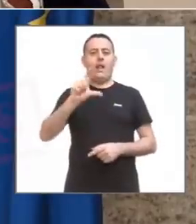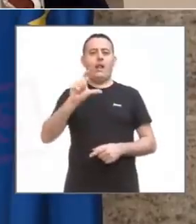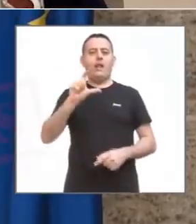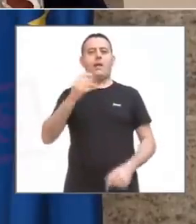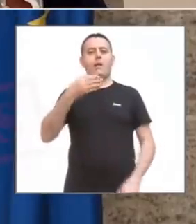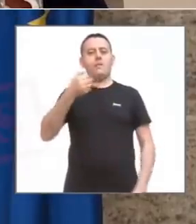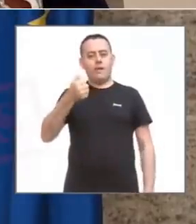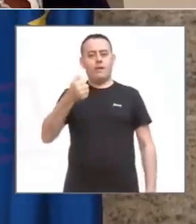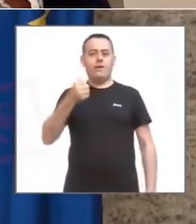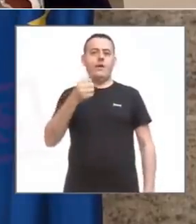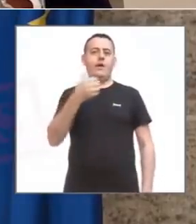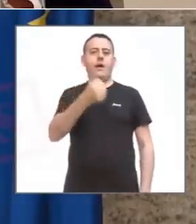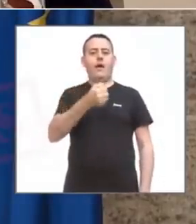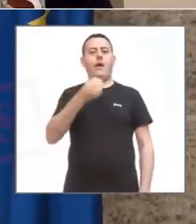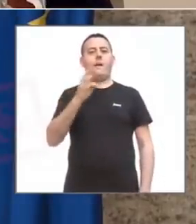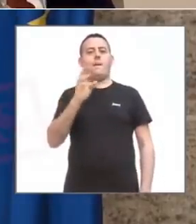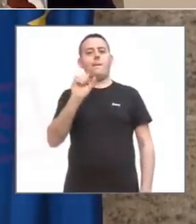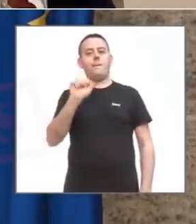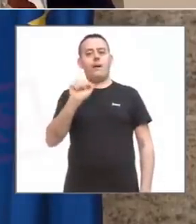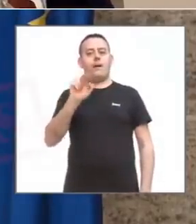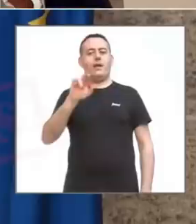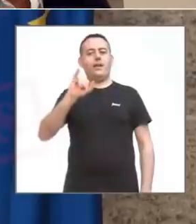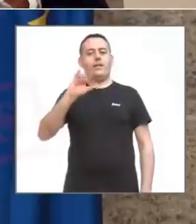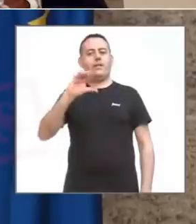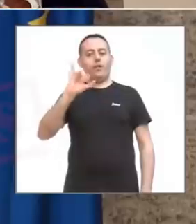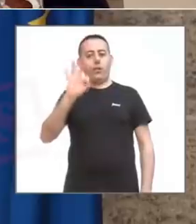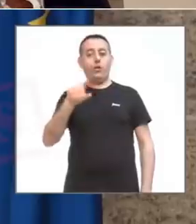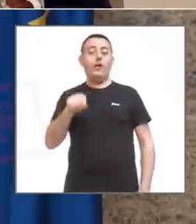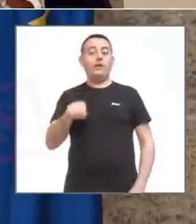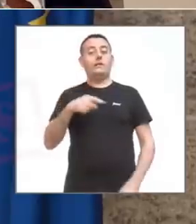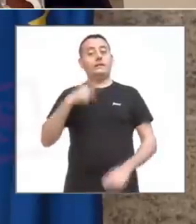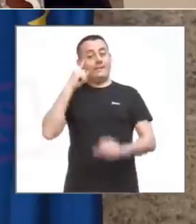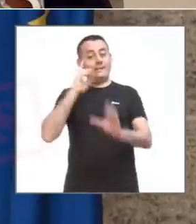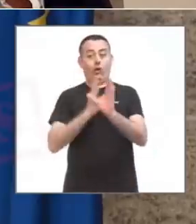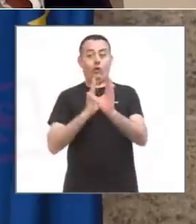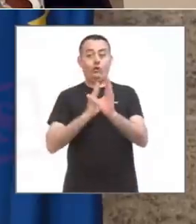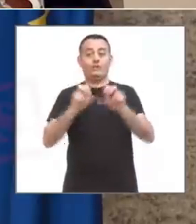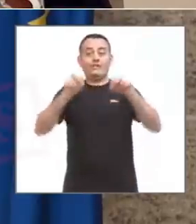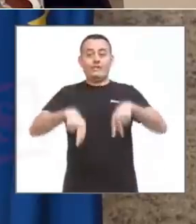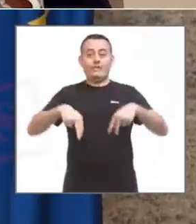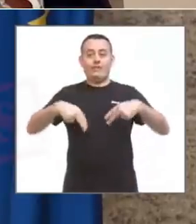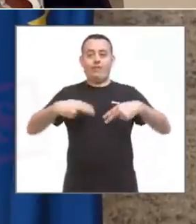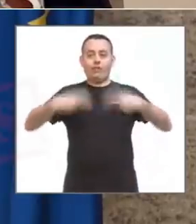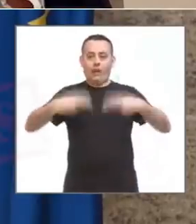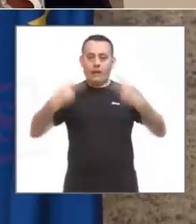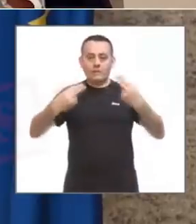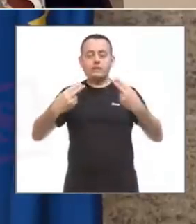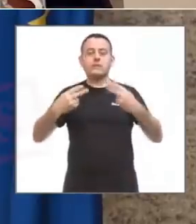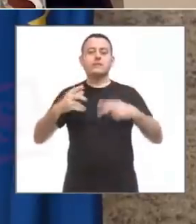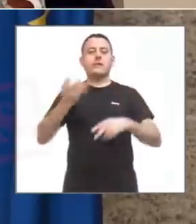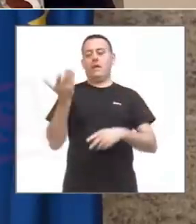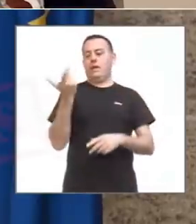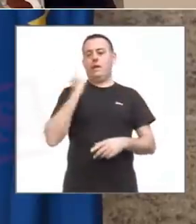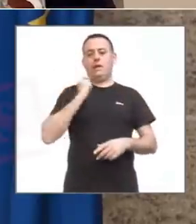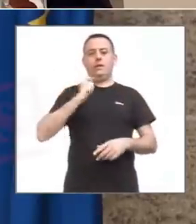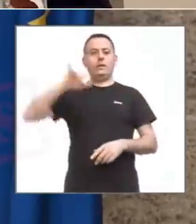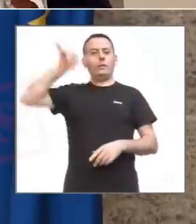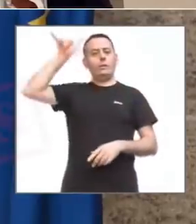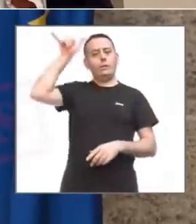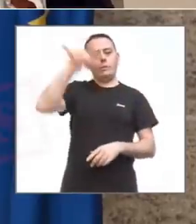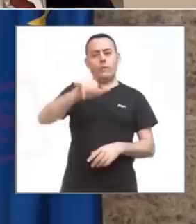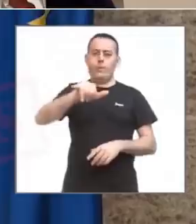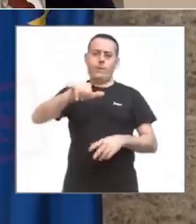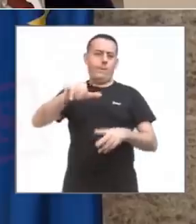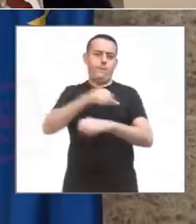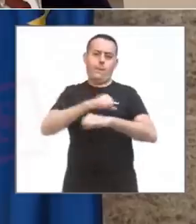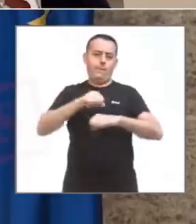material defectuoso, como en casi toda España, ¿no? Se ha comprado material defectuoso con mucha falta de